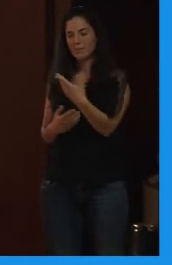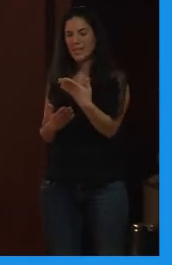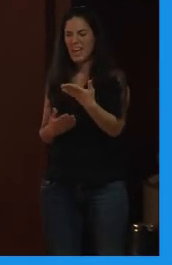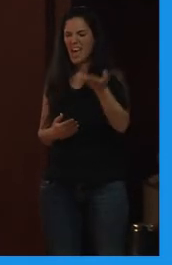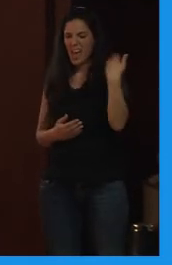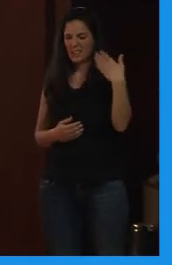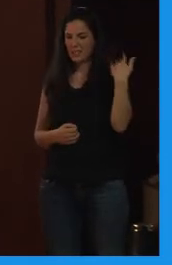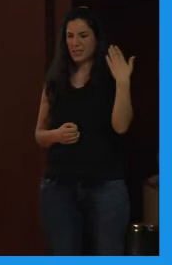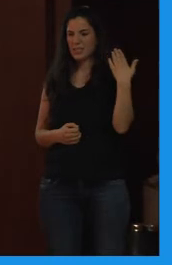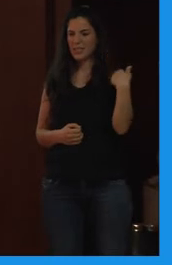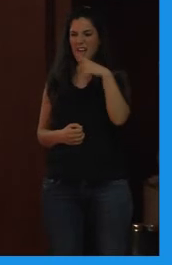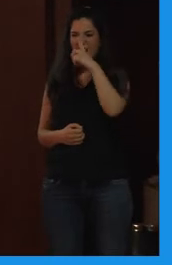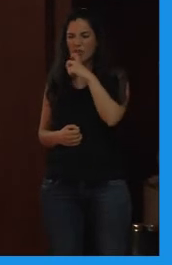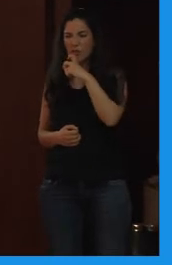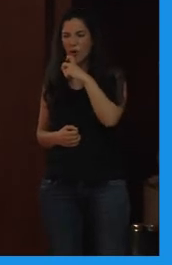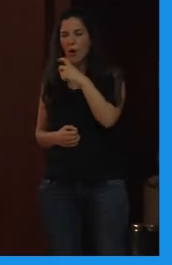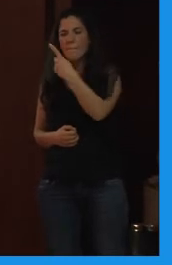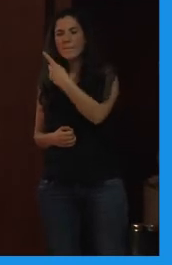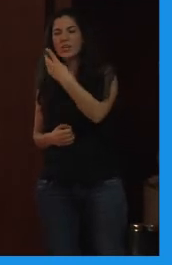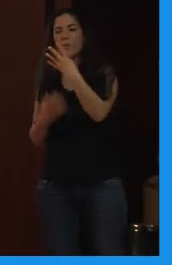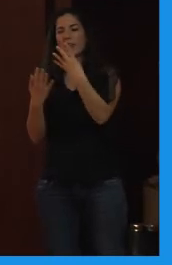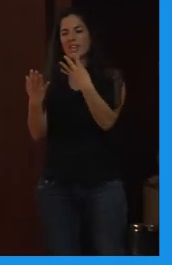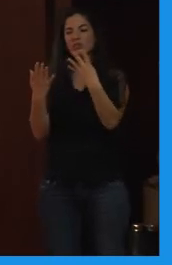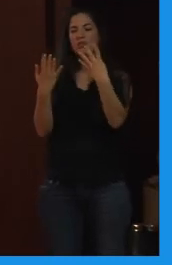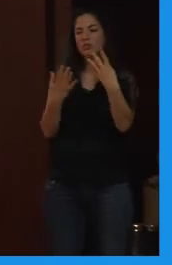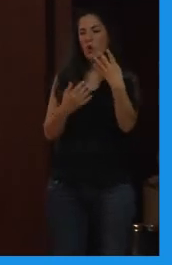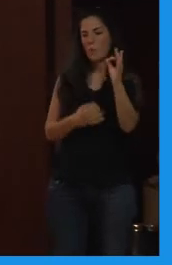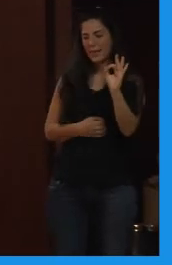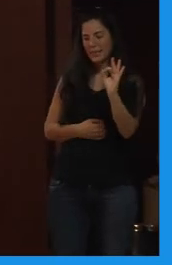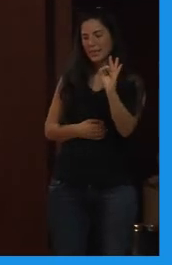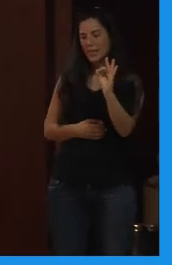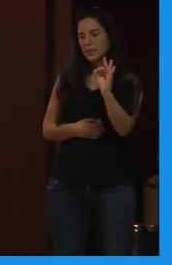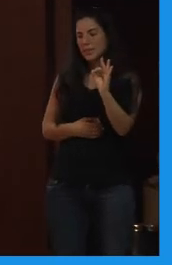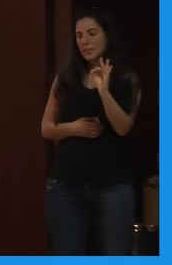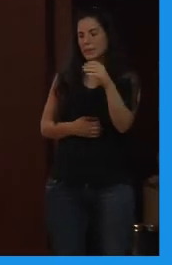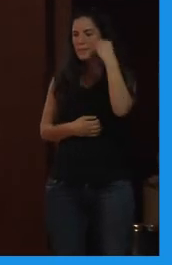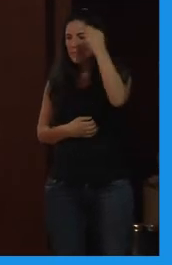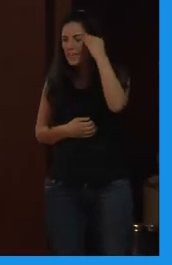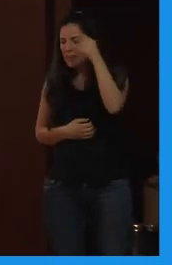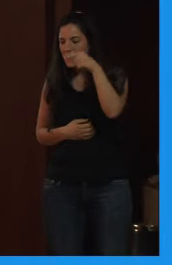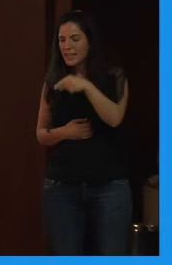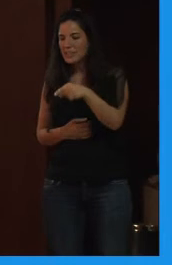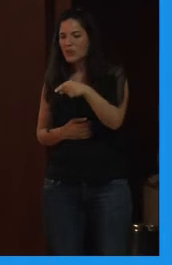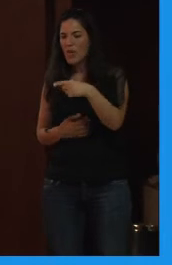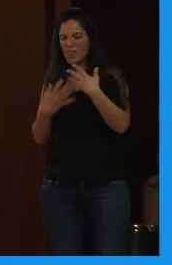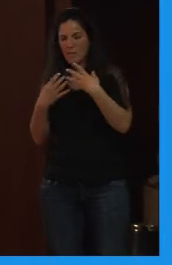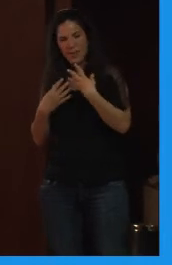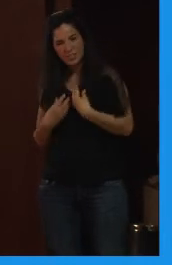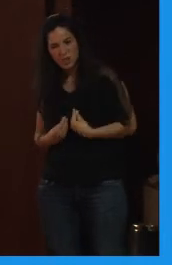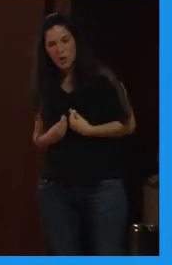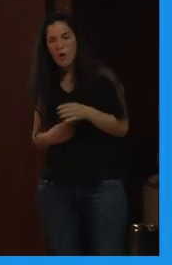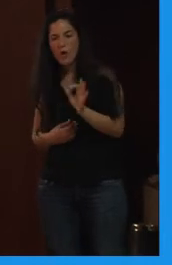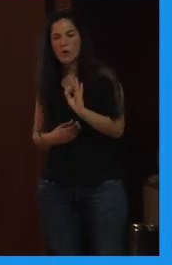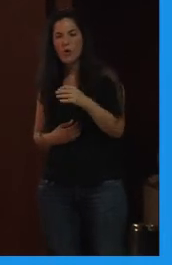Antiguamente, hasta el año 1990, se confundía con dolencias de tipo muscular o cuadros depresivos, pero